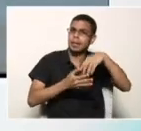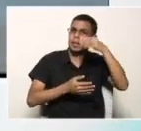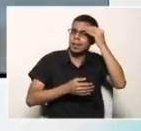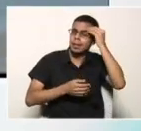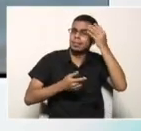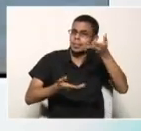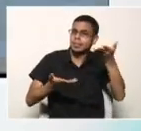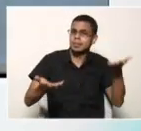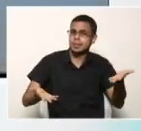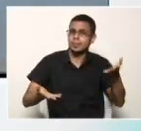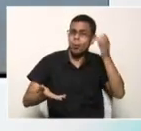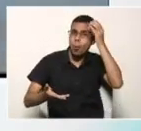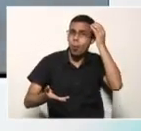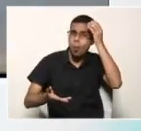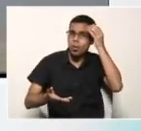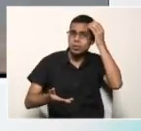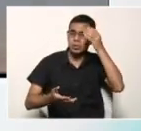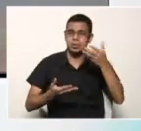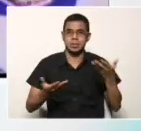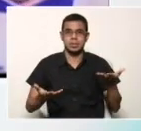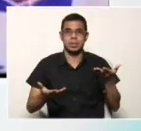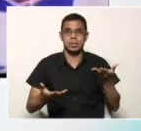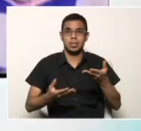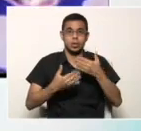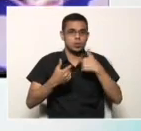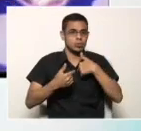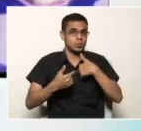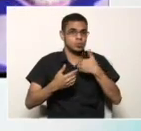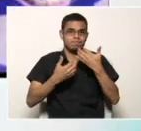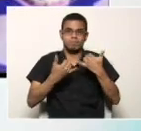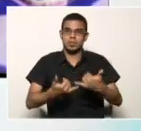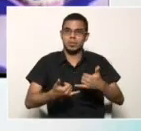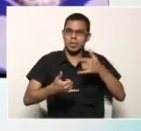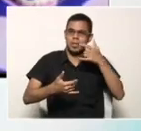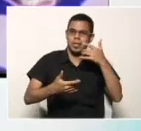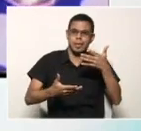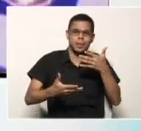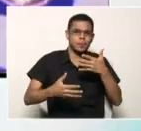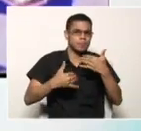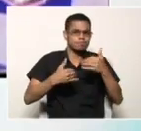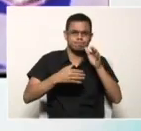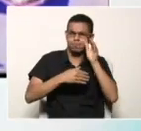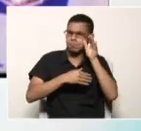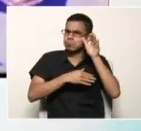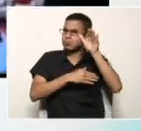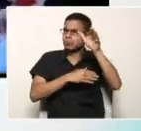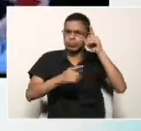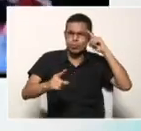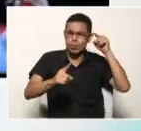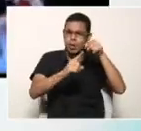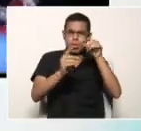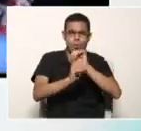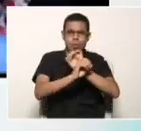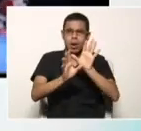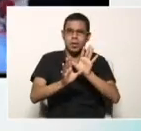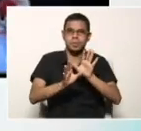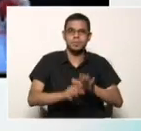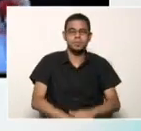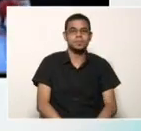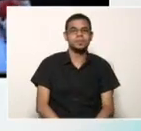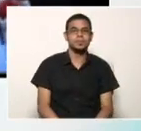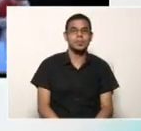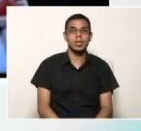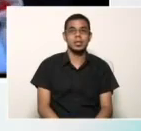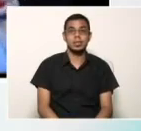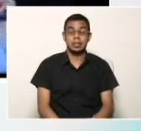gustaría salir embarazada en estos momentos, ya que me cortaría mi carrera como deportista, como estudiante que soy. Estamos cerca de la